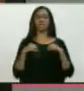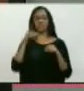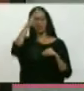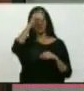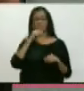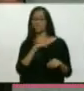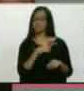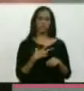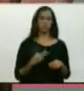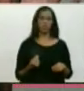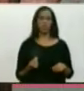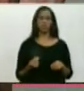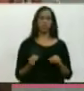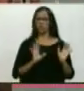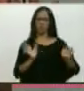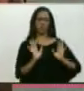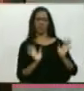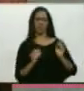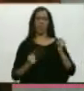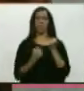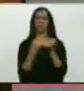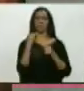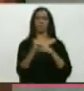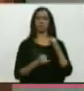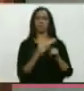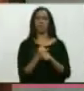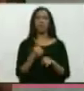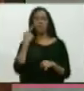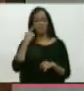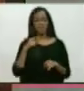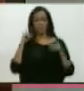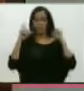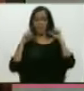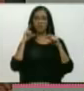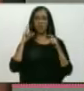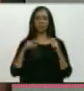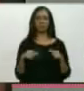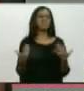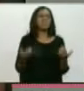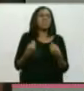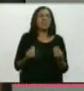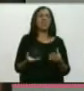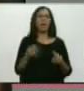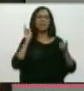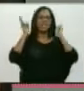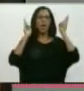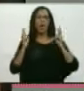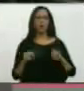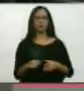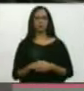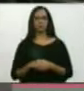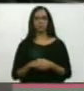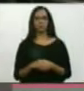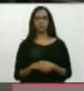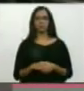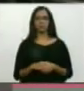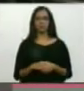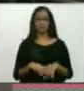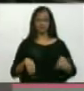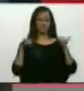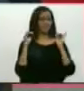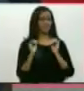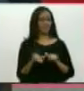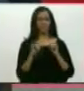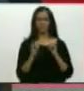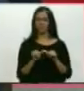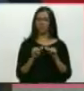si no te recibe, no, llegamos con apoyo internacional. ¿Viste el montón de fotos que me tomé? Ajá, ¿y eso para qué sirve, pendejo? Es el mismo guión del año